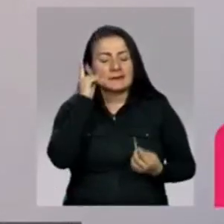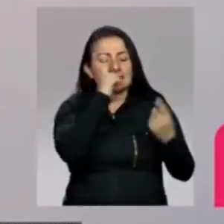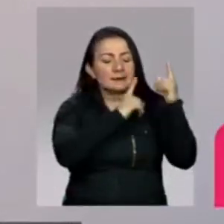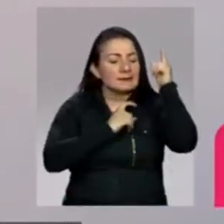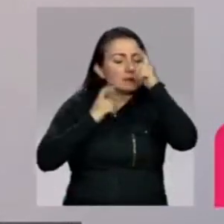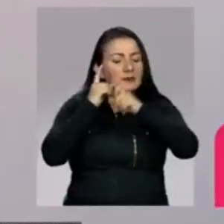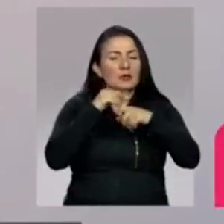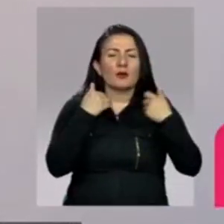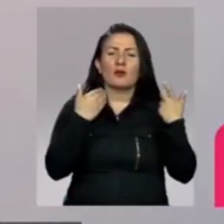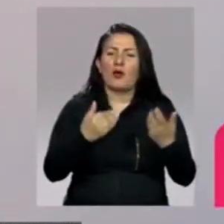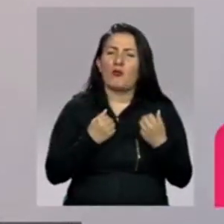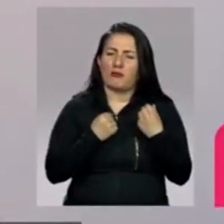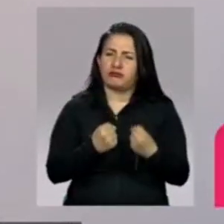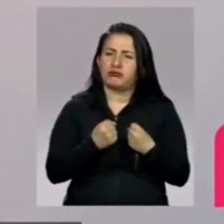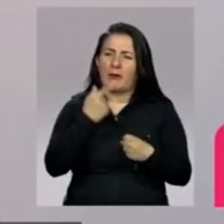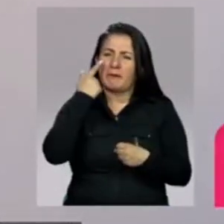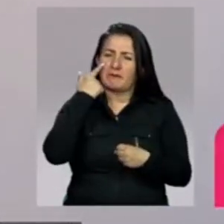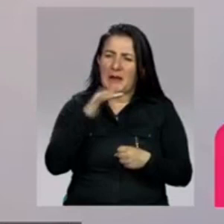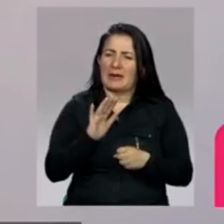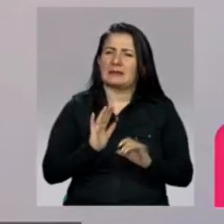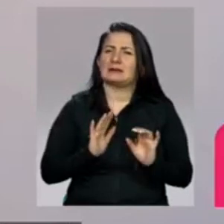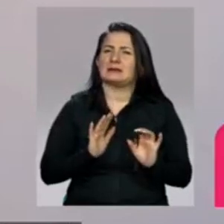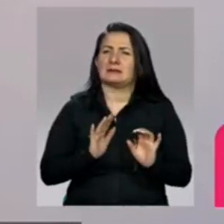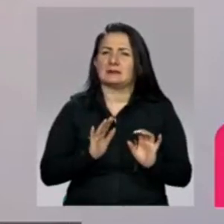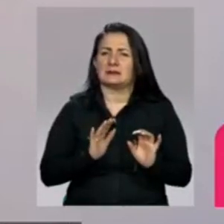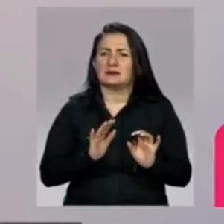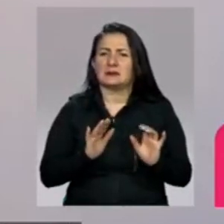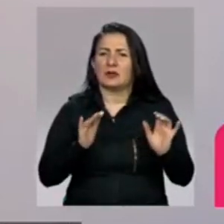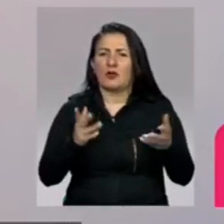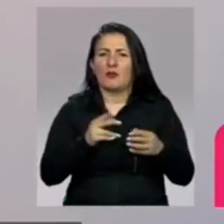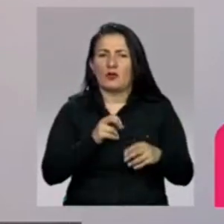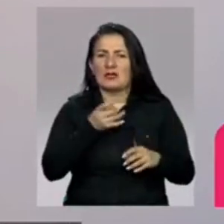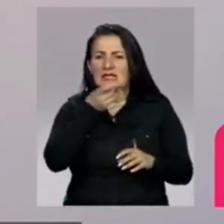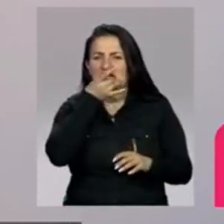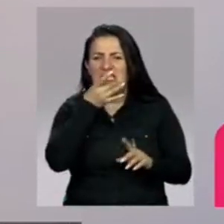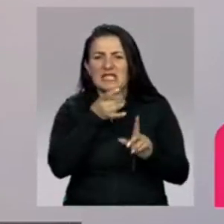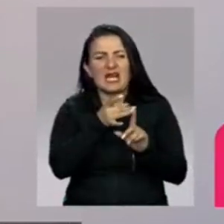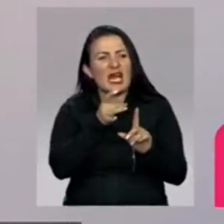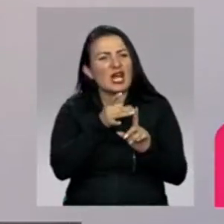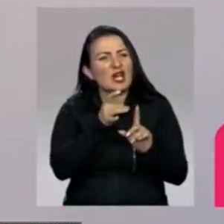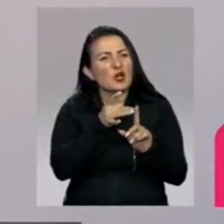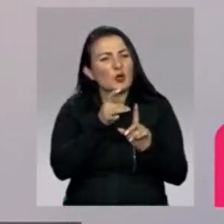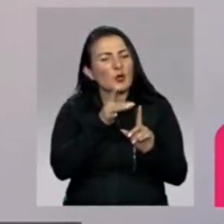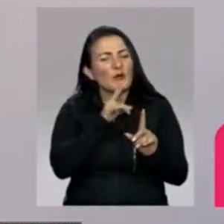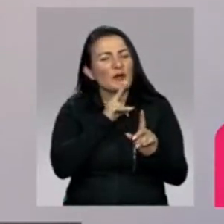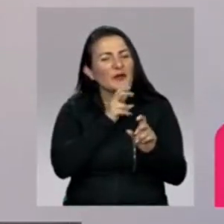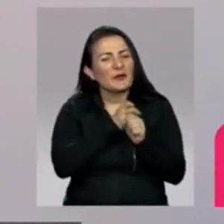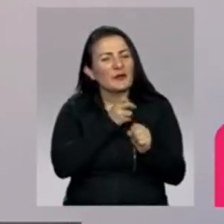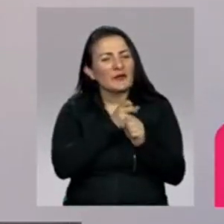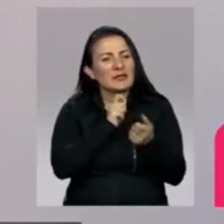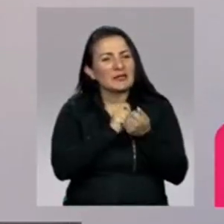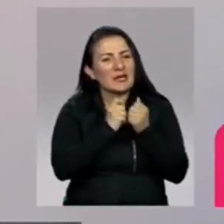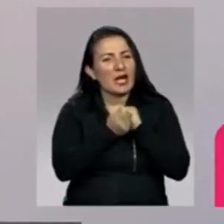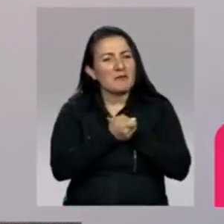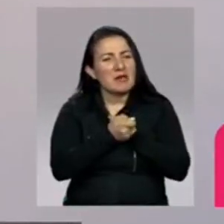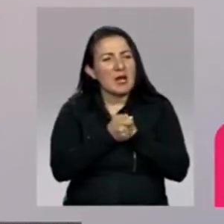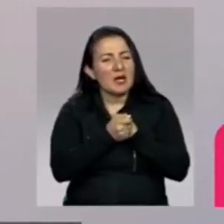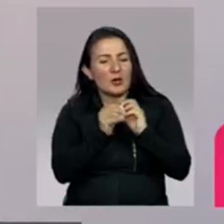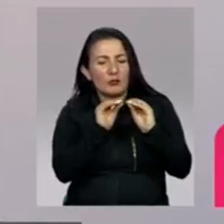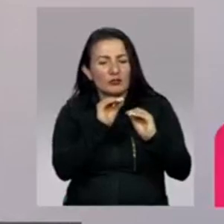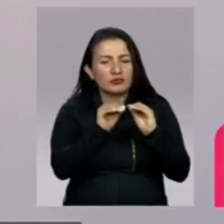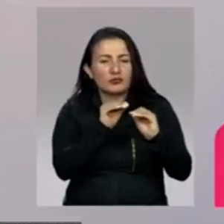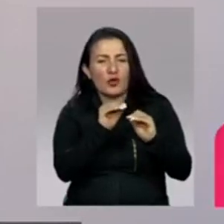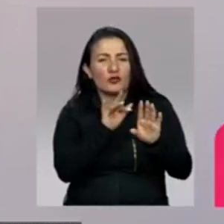muchas de estas bases que parecen hechas a veces como de hierro, porque son muy difíciles de moldear o de cambiar o de